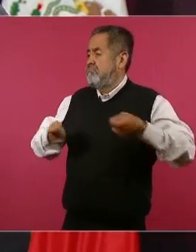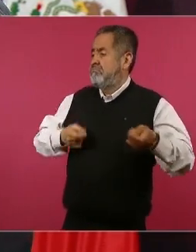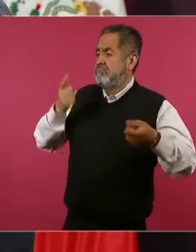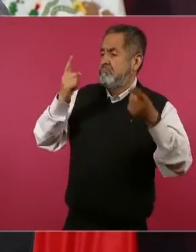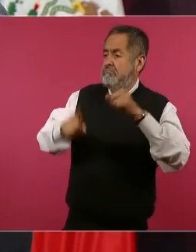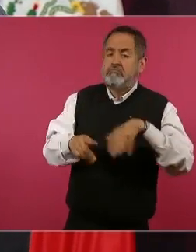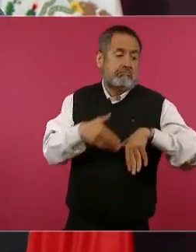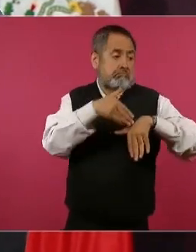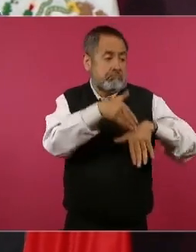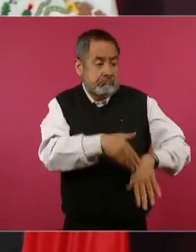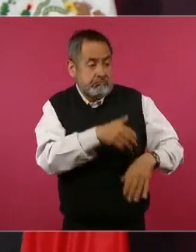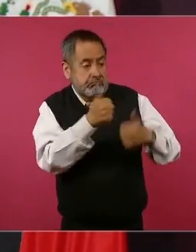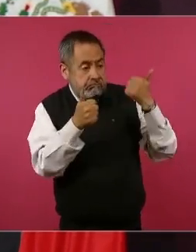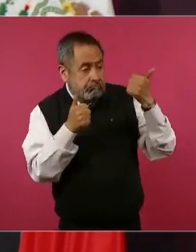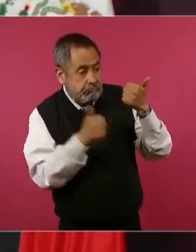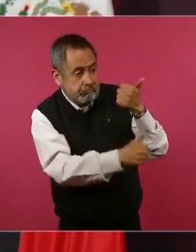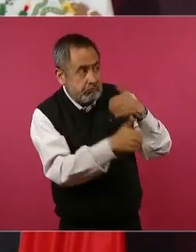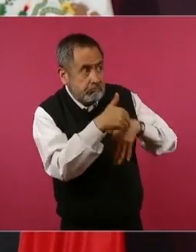comprometidos,